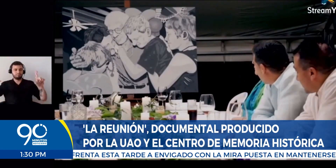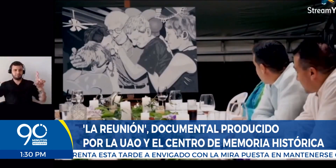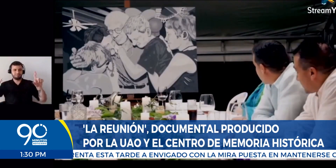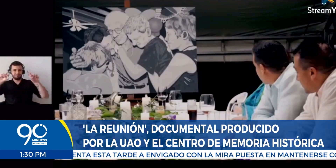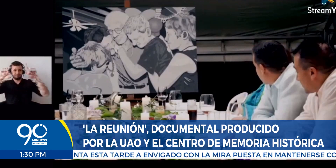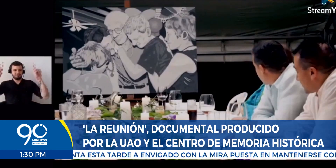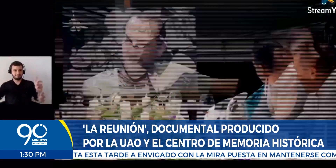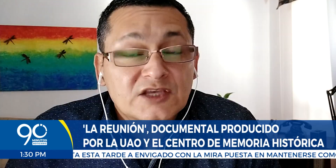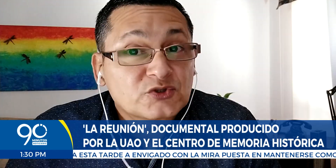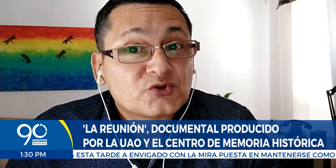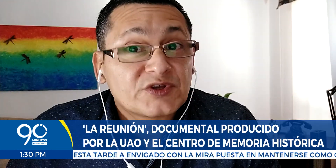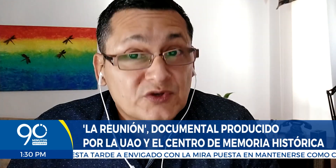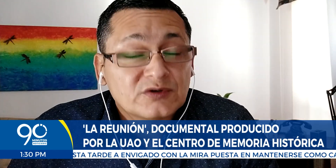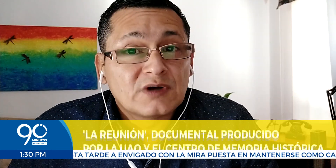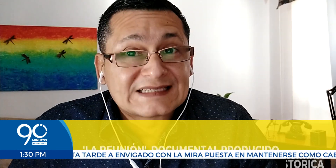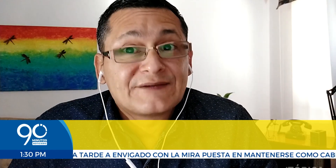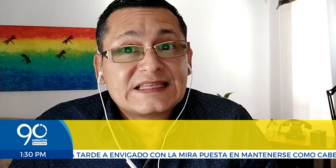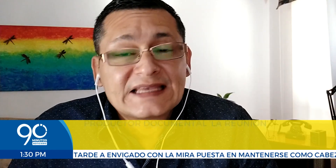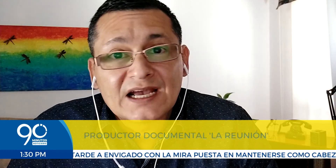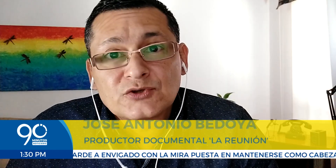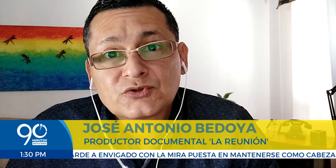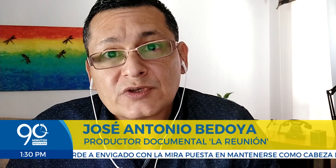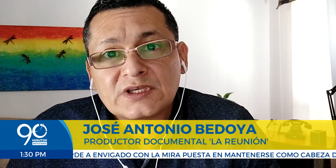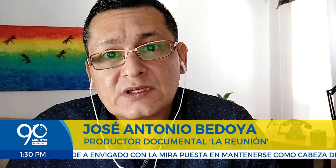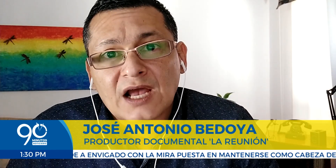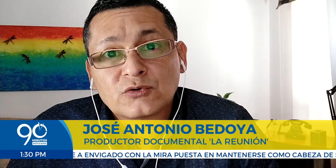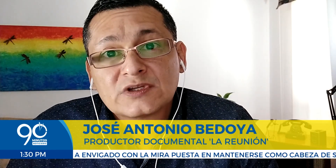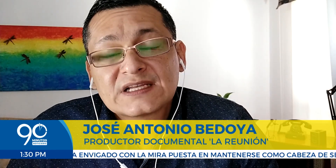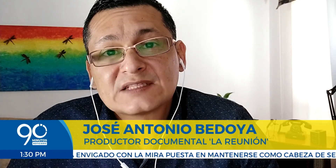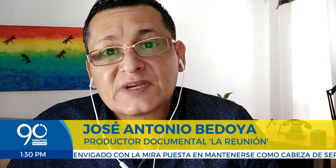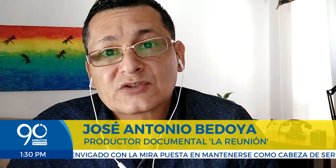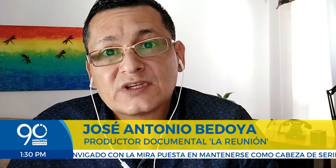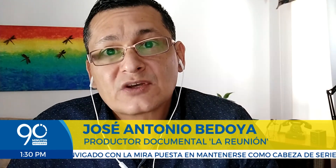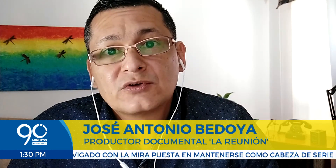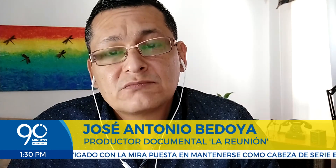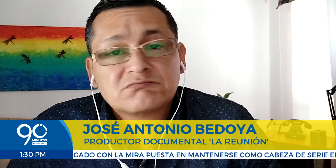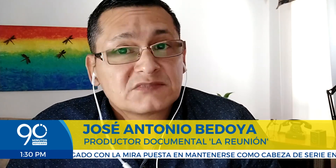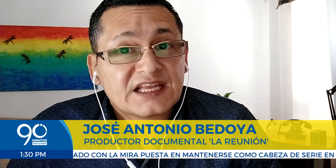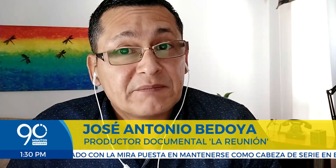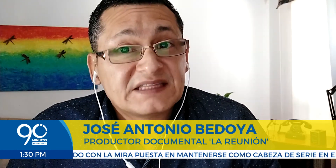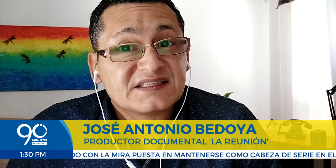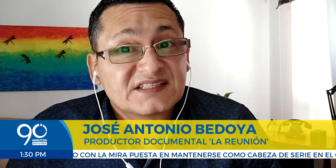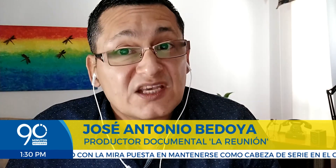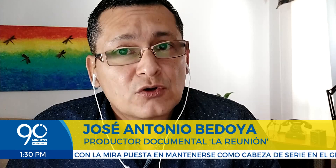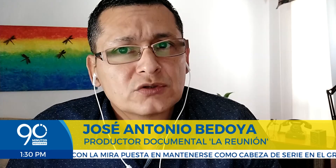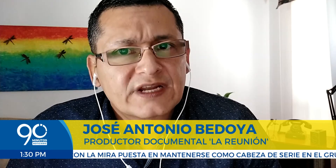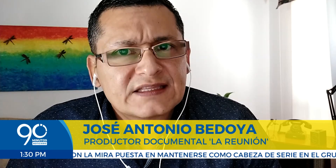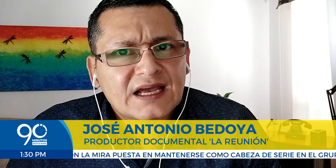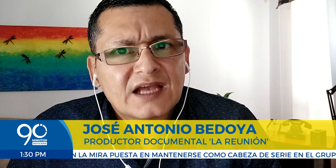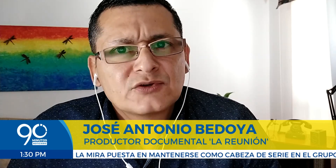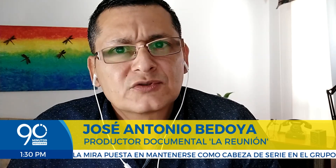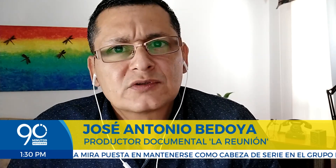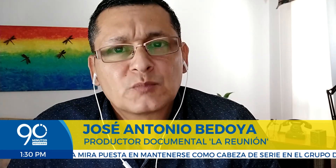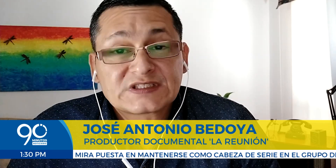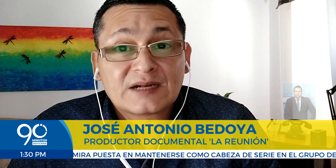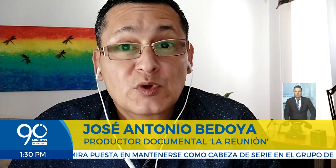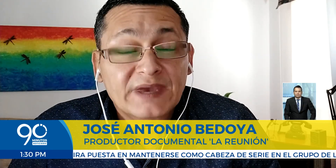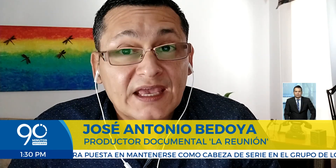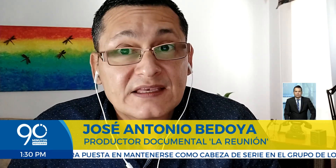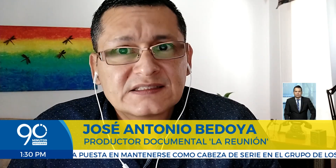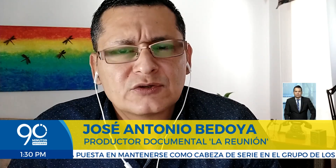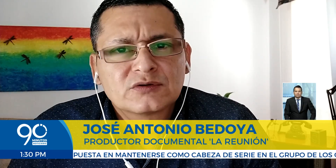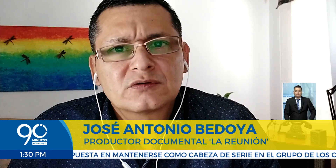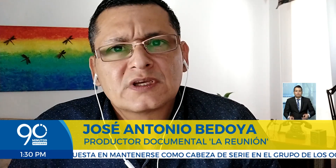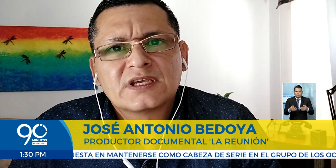conflicto armado colombiano esto sucedió hace 20 años y algunas de las personas que hoy tienen 25 o 30 años pues